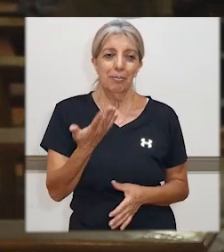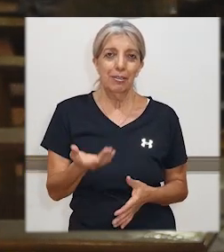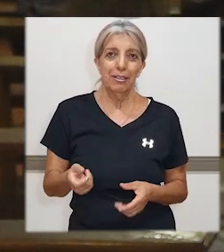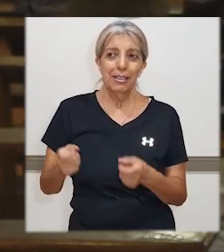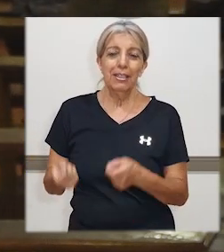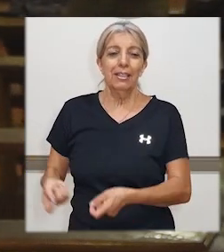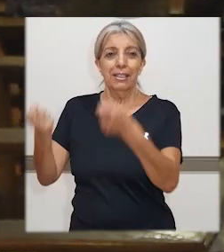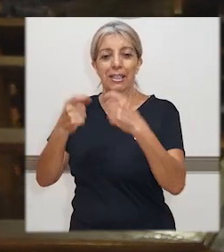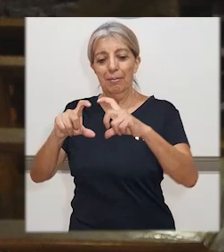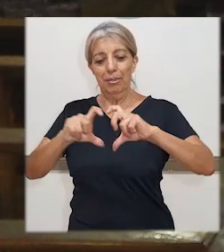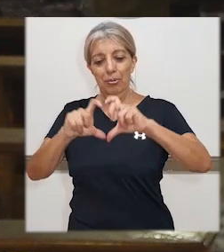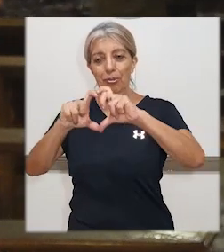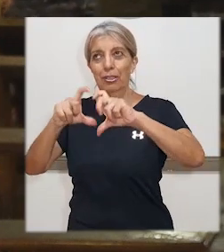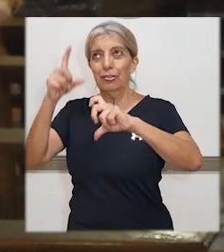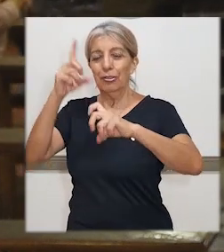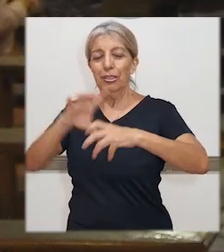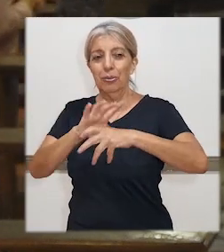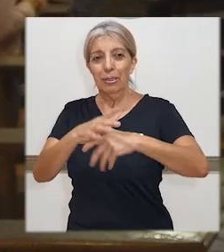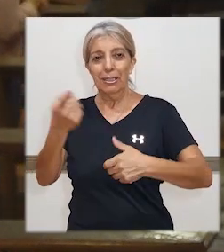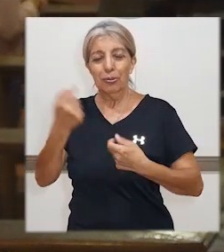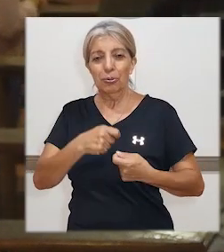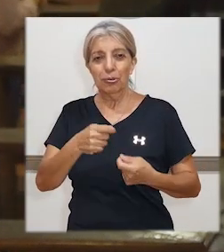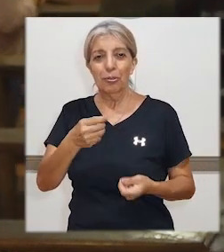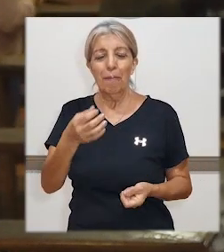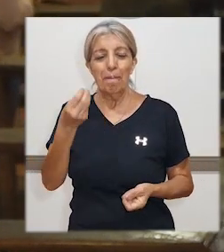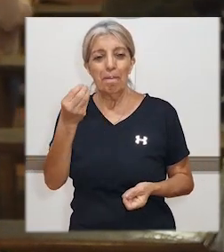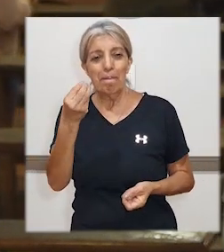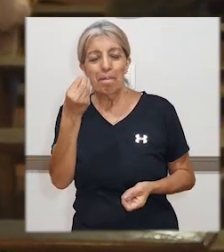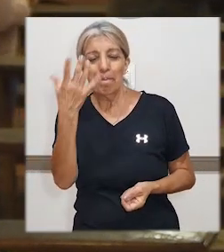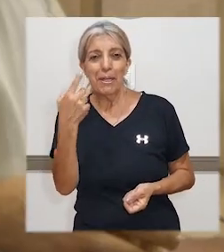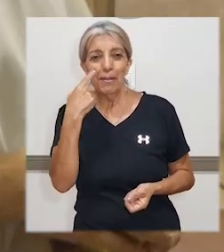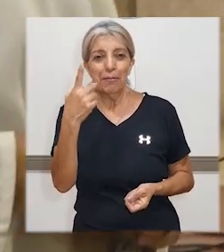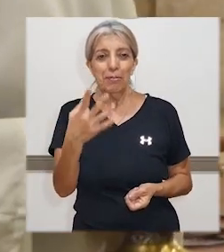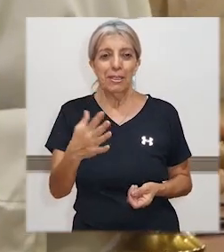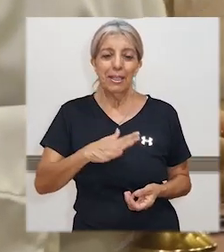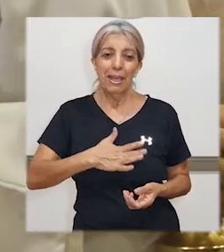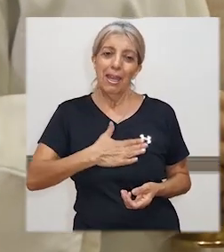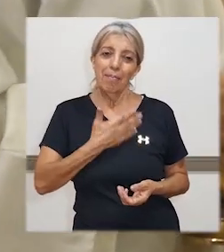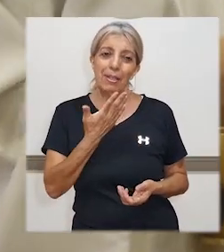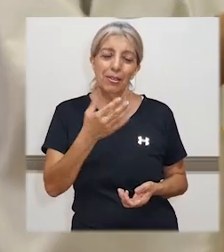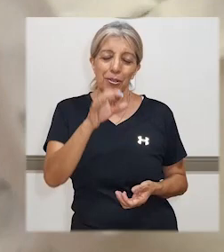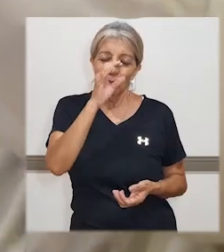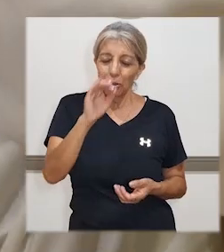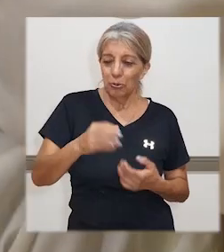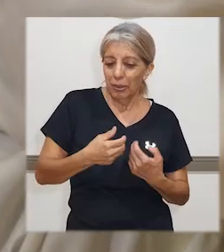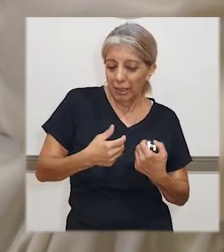corazón como el tuyo para vivir amando y nunca separarme de ti. Amén.